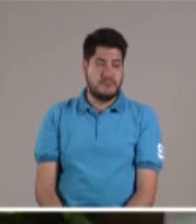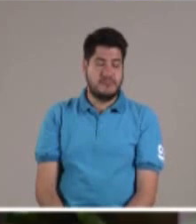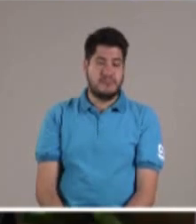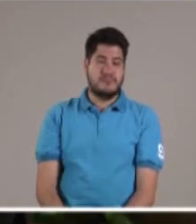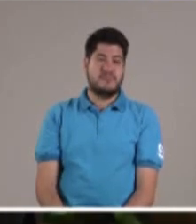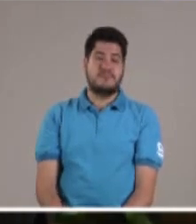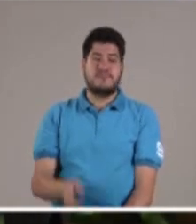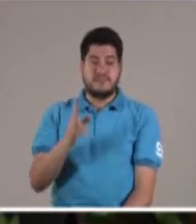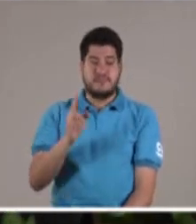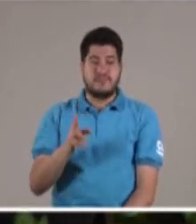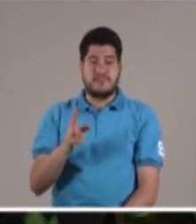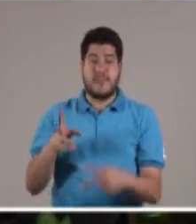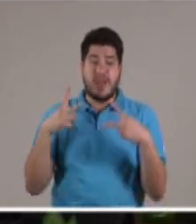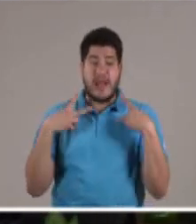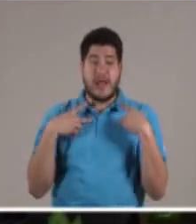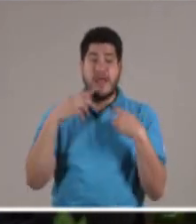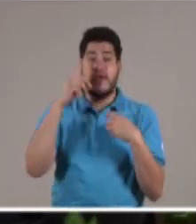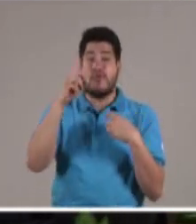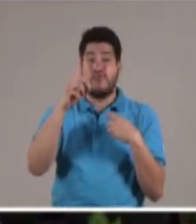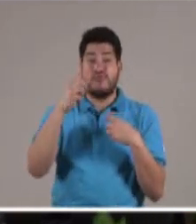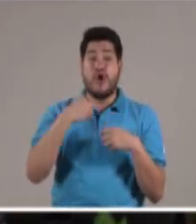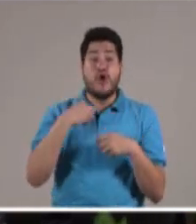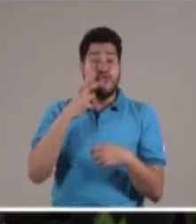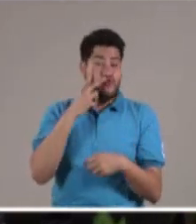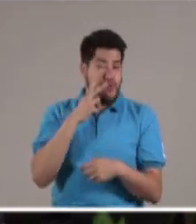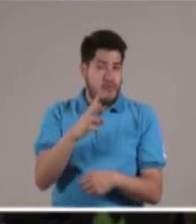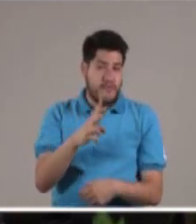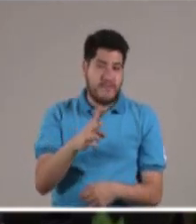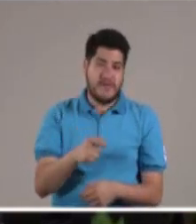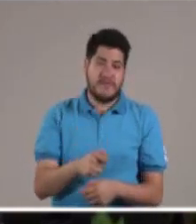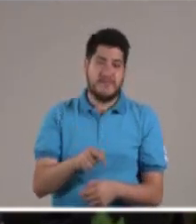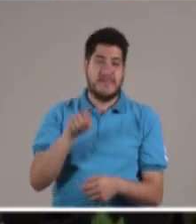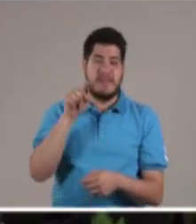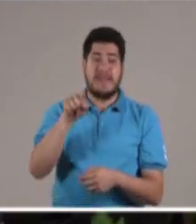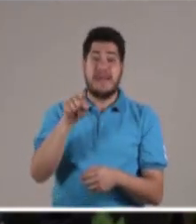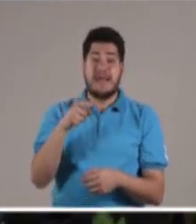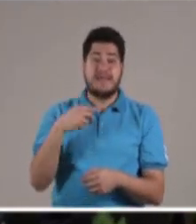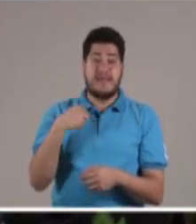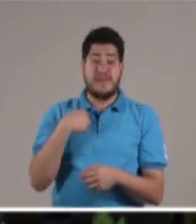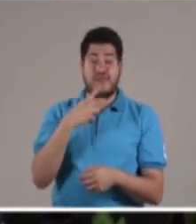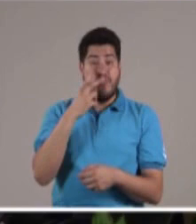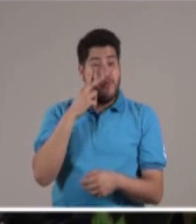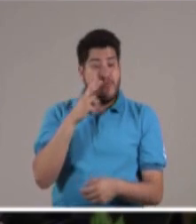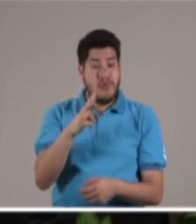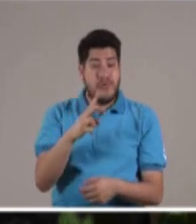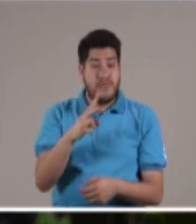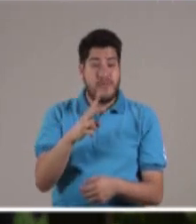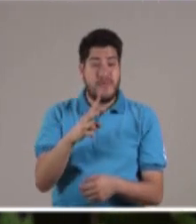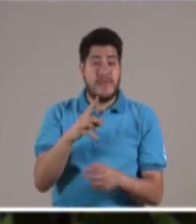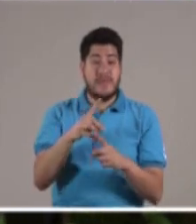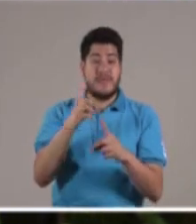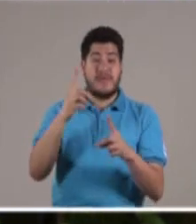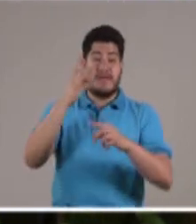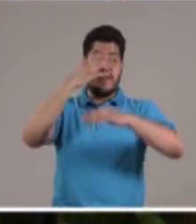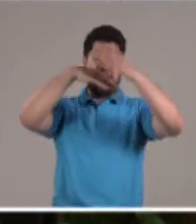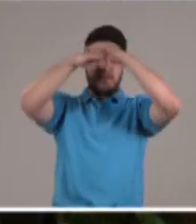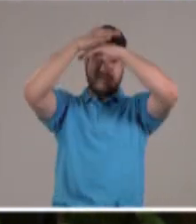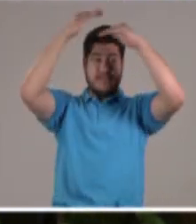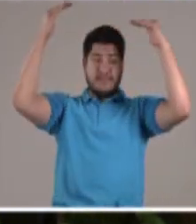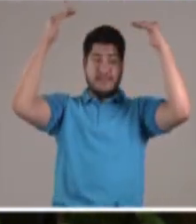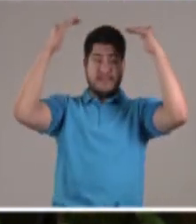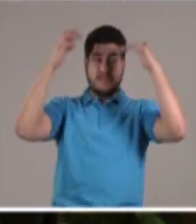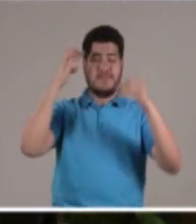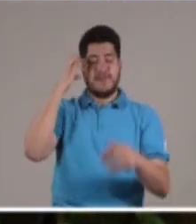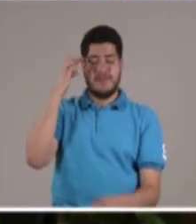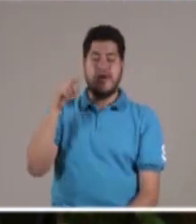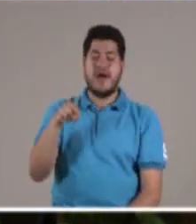siempre hay un yo lo vi y ese yo lo vi desde los cielos dijo Sí ahí ahí